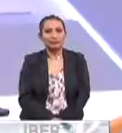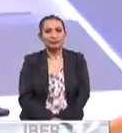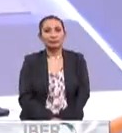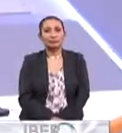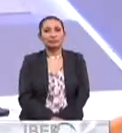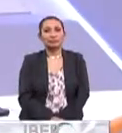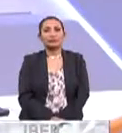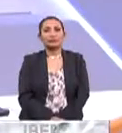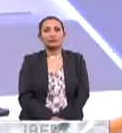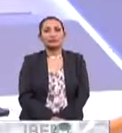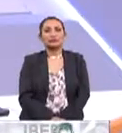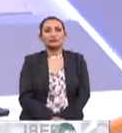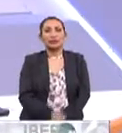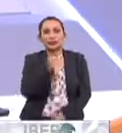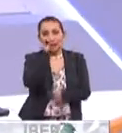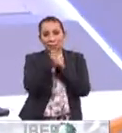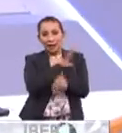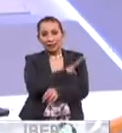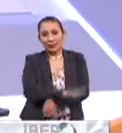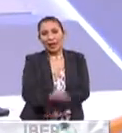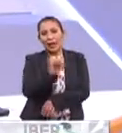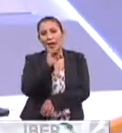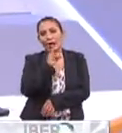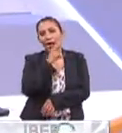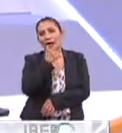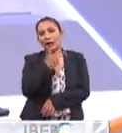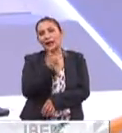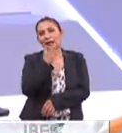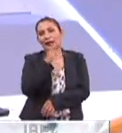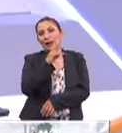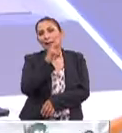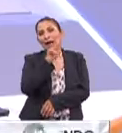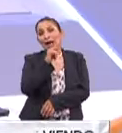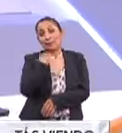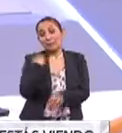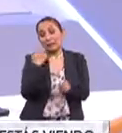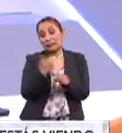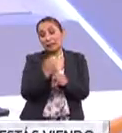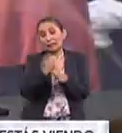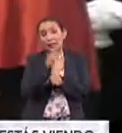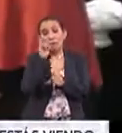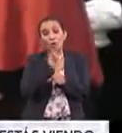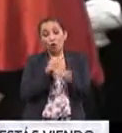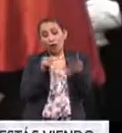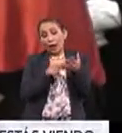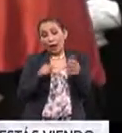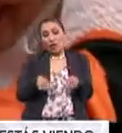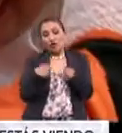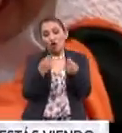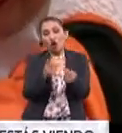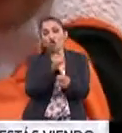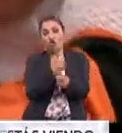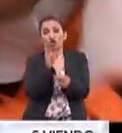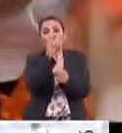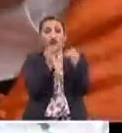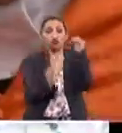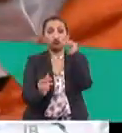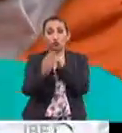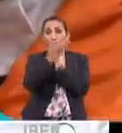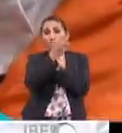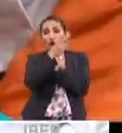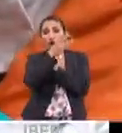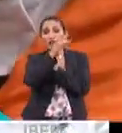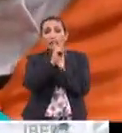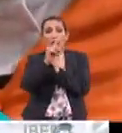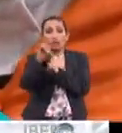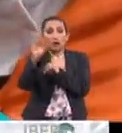luego. La secretaria general iberoamericana Rebecca Greenspan se convirtió en la sexta mujer en recibir el doctorado honoris causa por